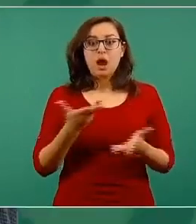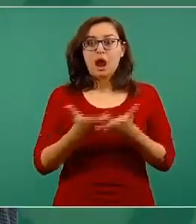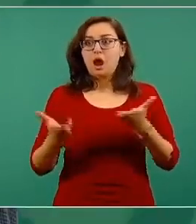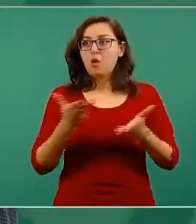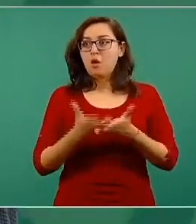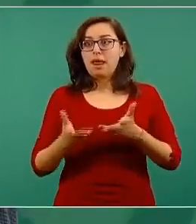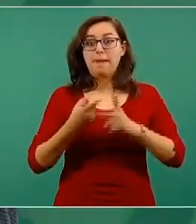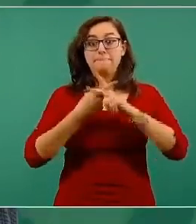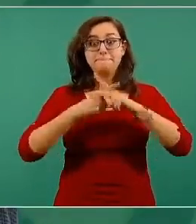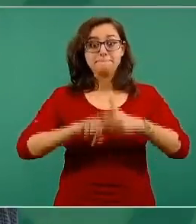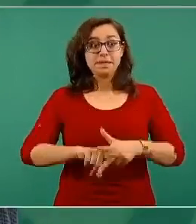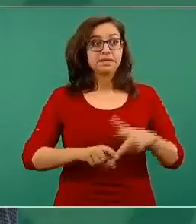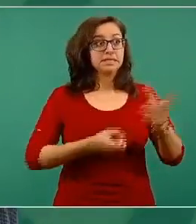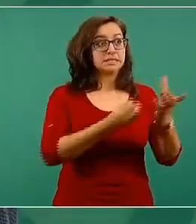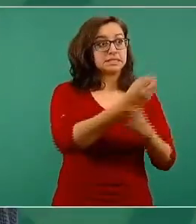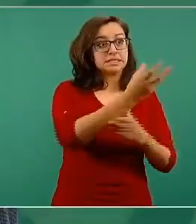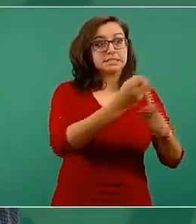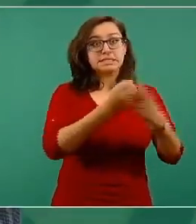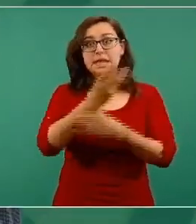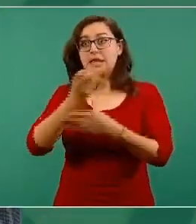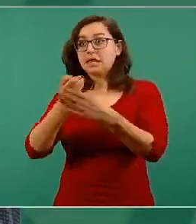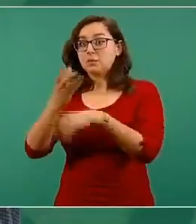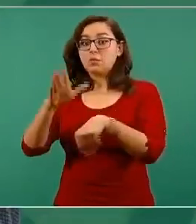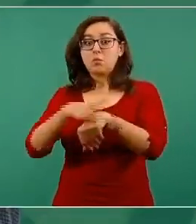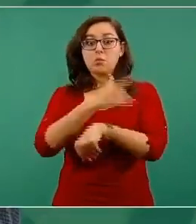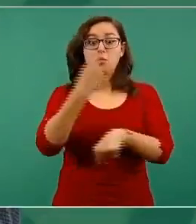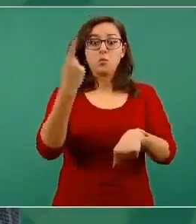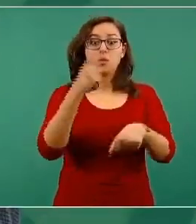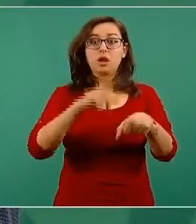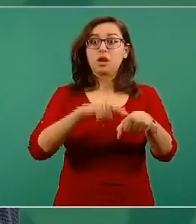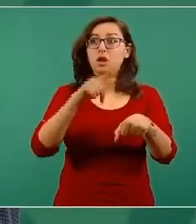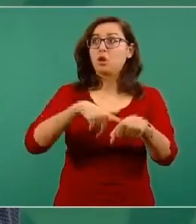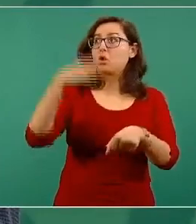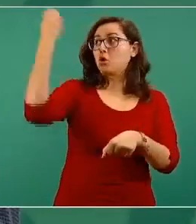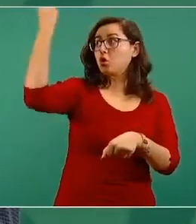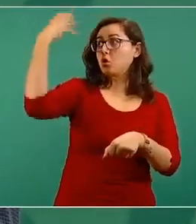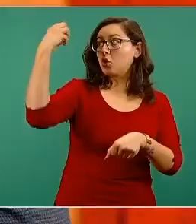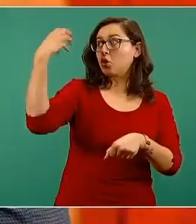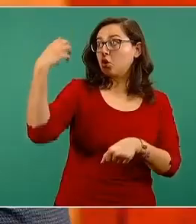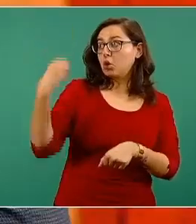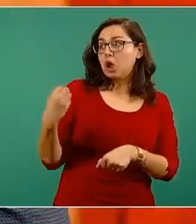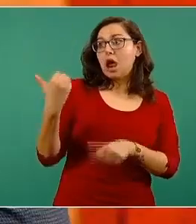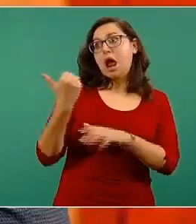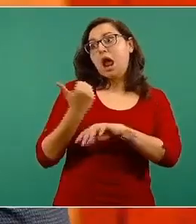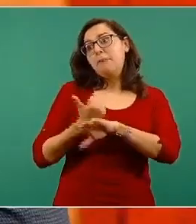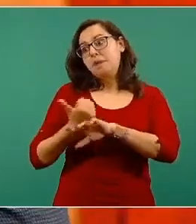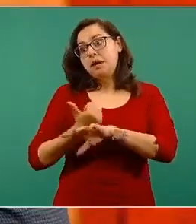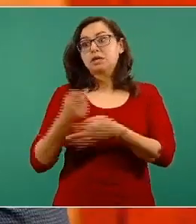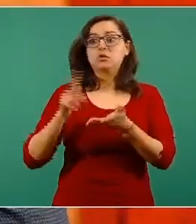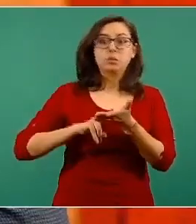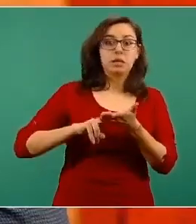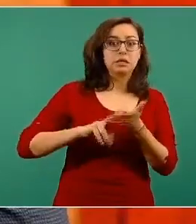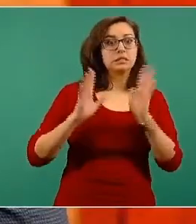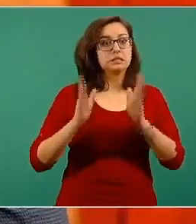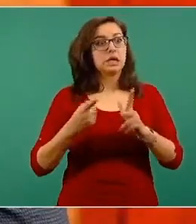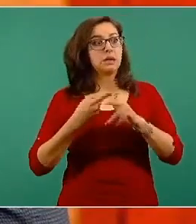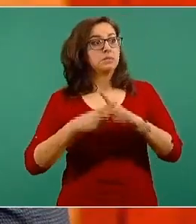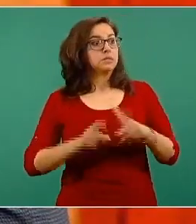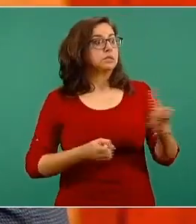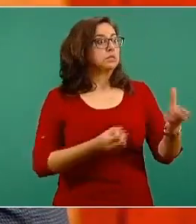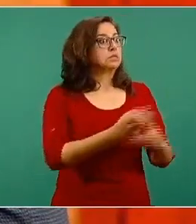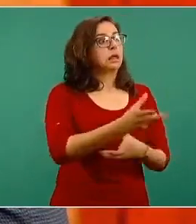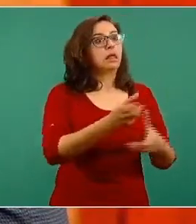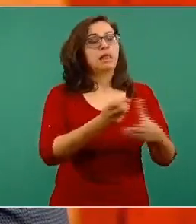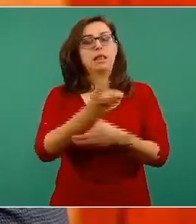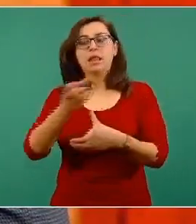todo en aquellas entidades donde hay mayor movilidad de acuerdo al tema del semáforo, pues que seamos muy cuidadosos de acuerdo con estas medidas,